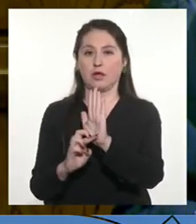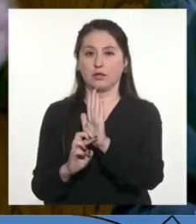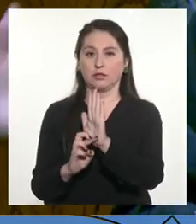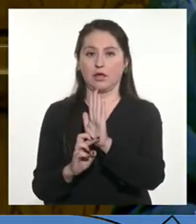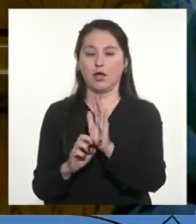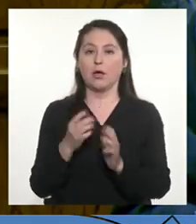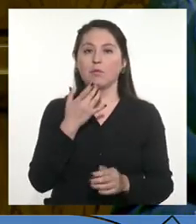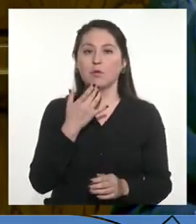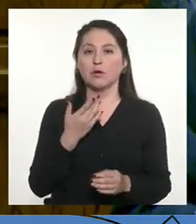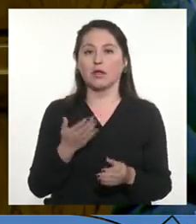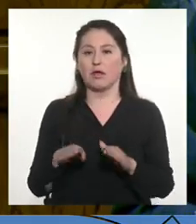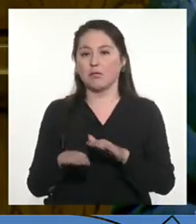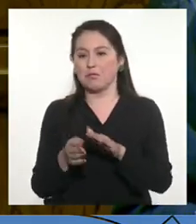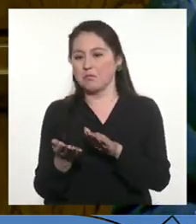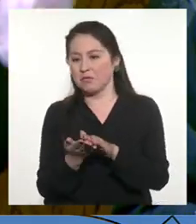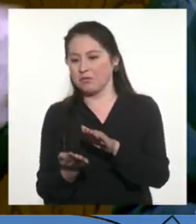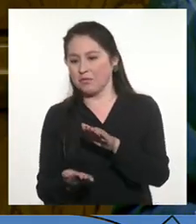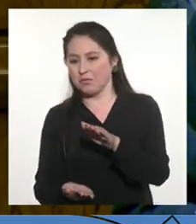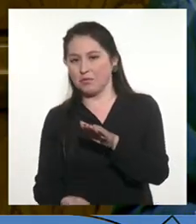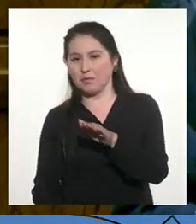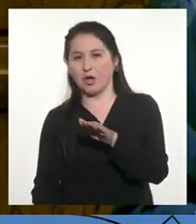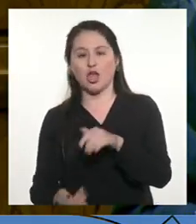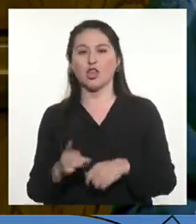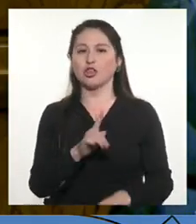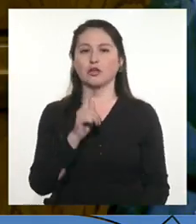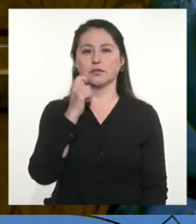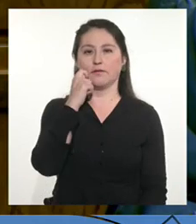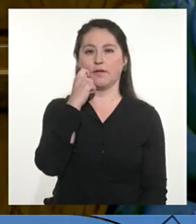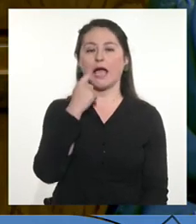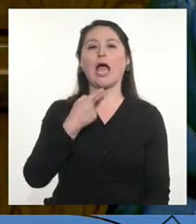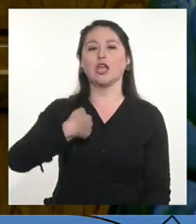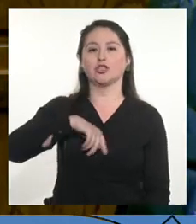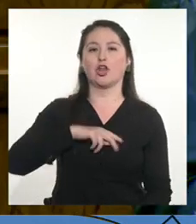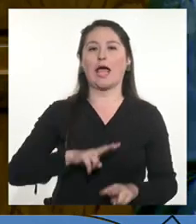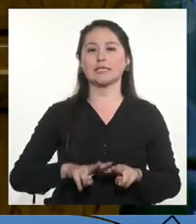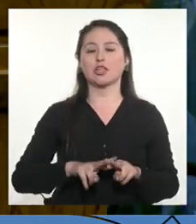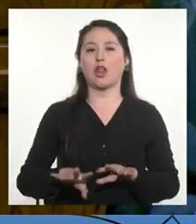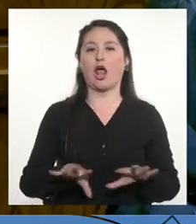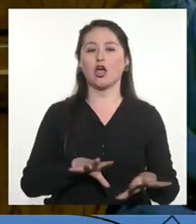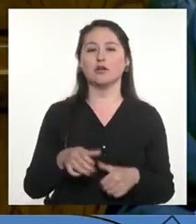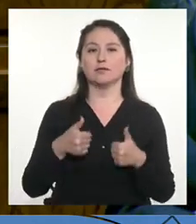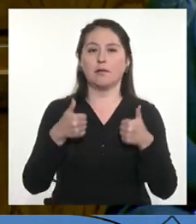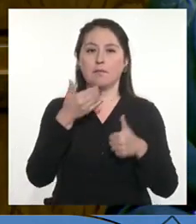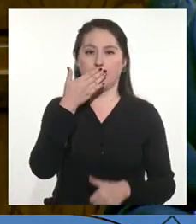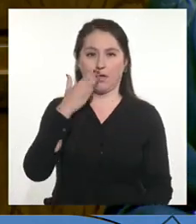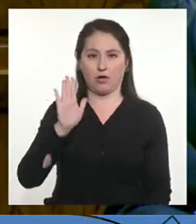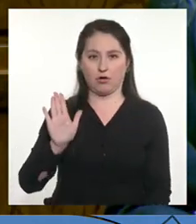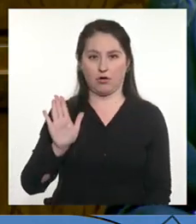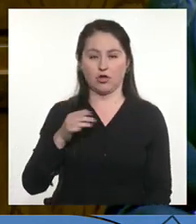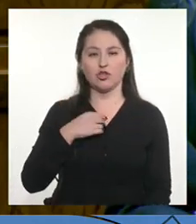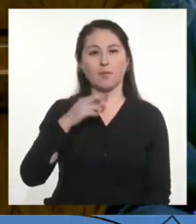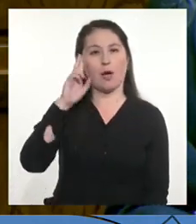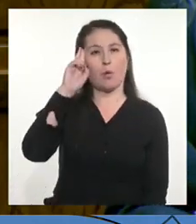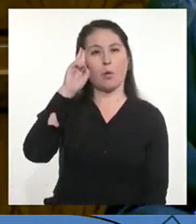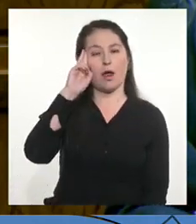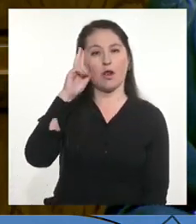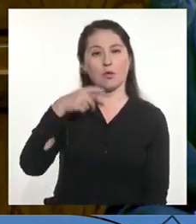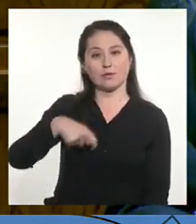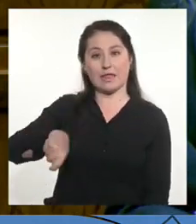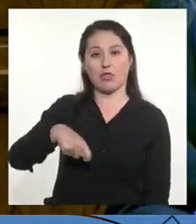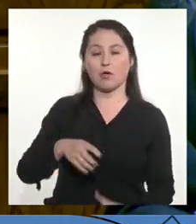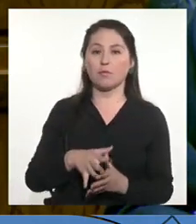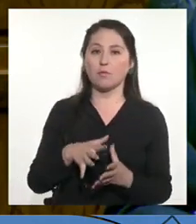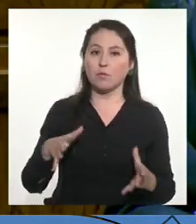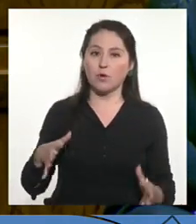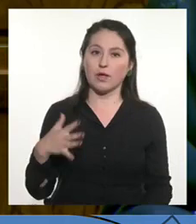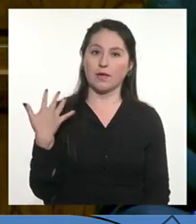abundancia en esta materia no es sinónimo de hacer las cosas mejor no me acuerdo con el senador muy para mí muy importante